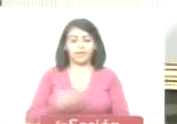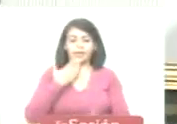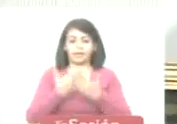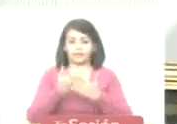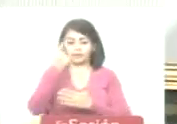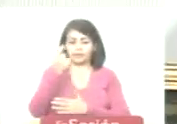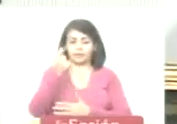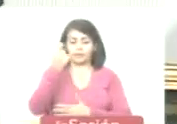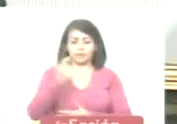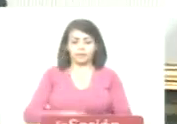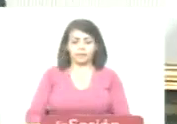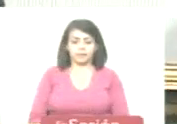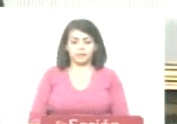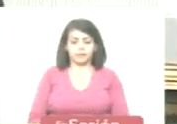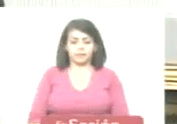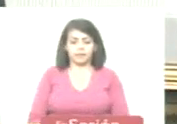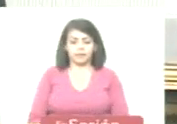diputado.